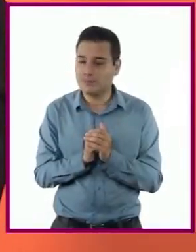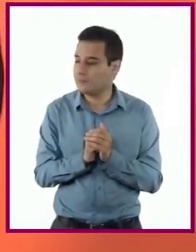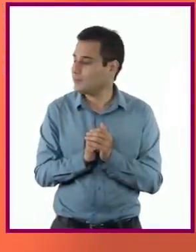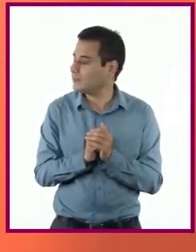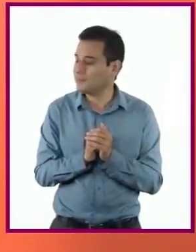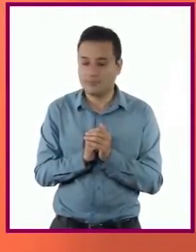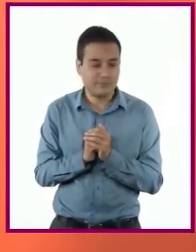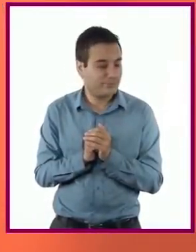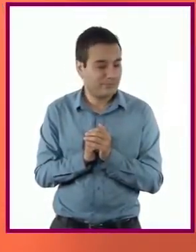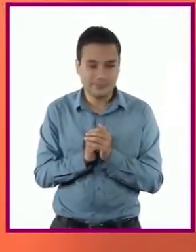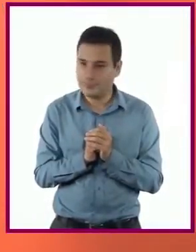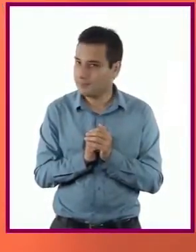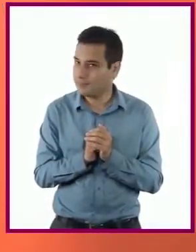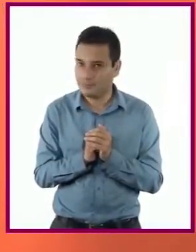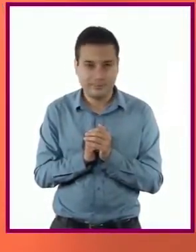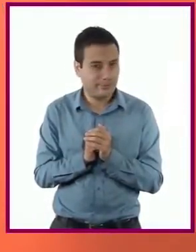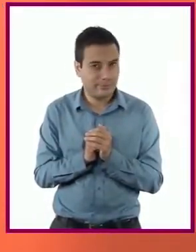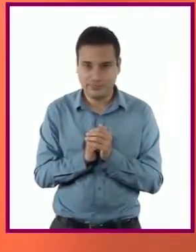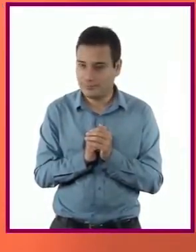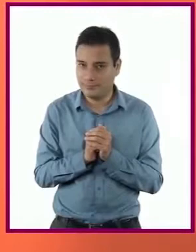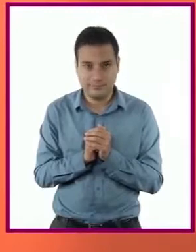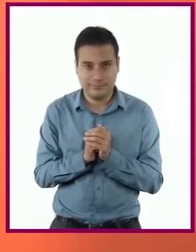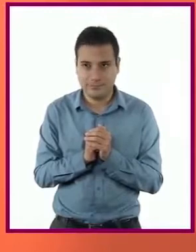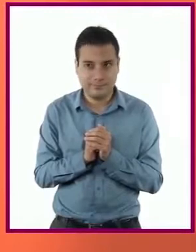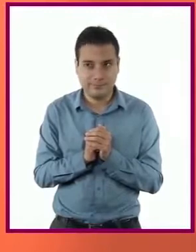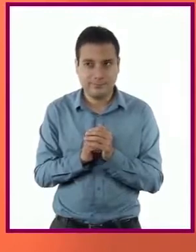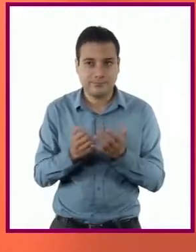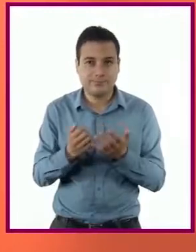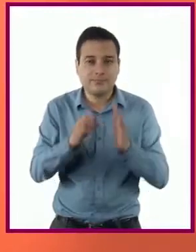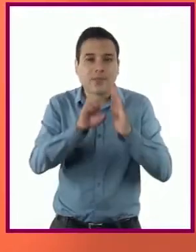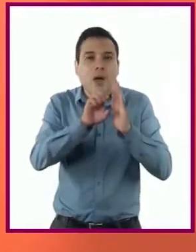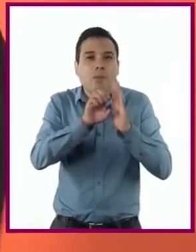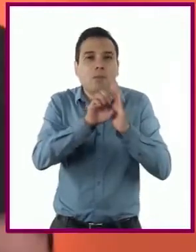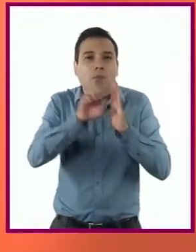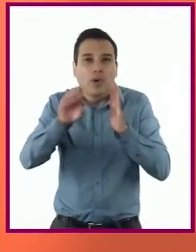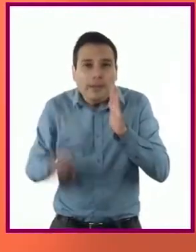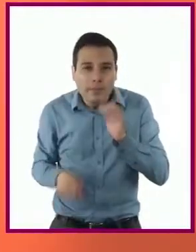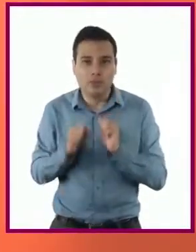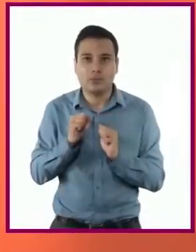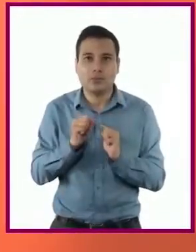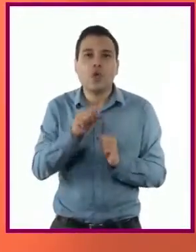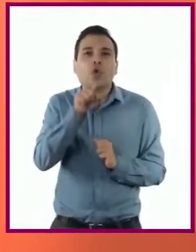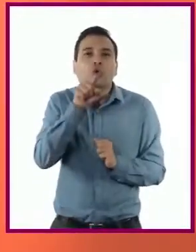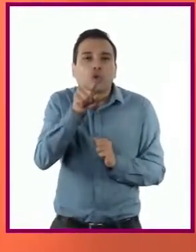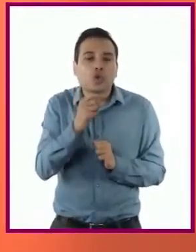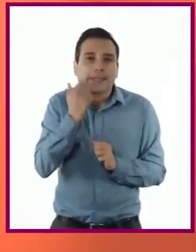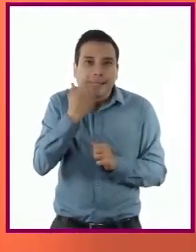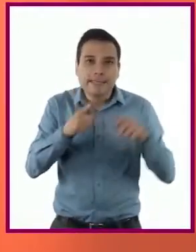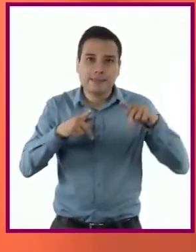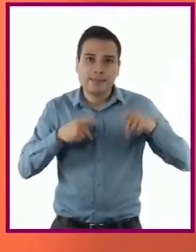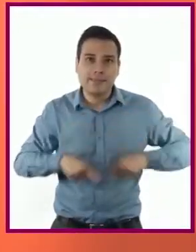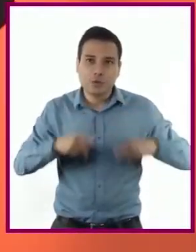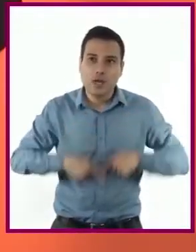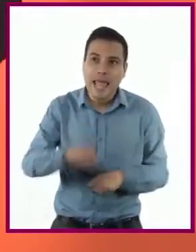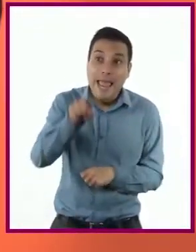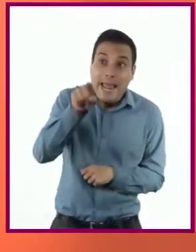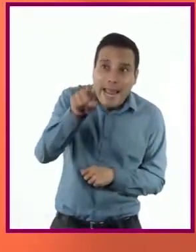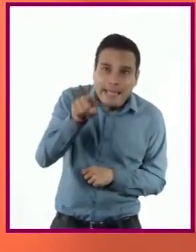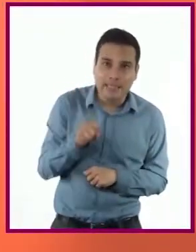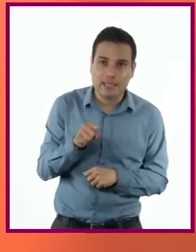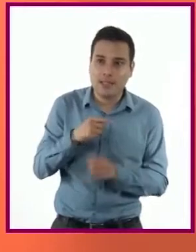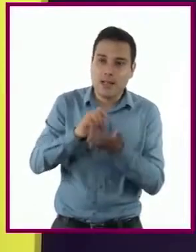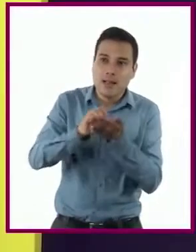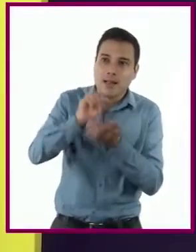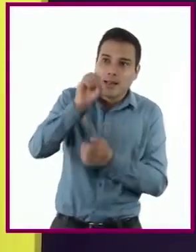el caso, ¿qué harías para lograr que solo la persona a quien le escribes sea la única capaz